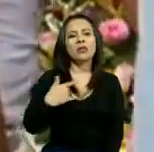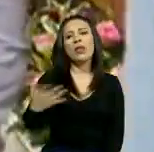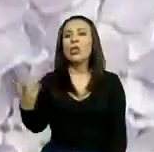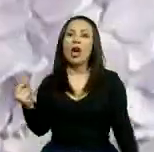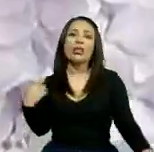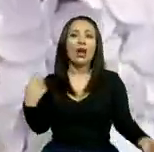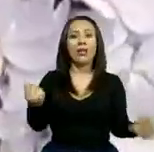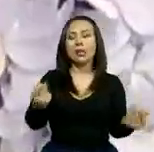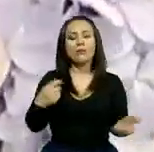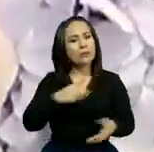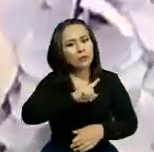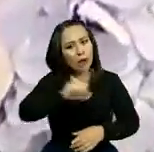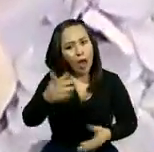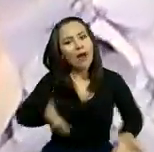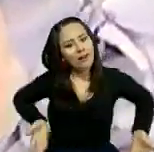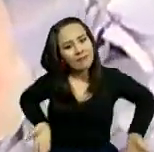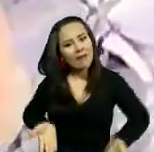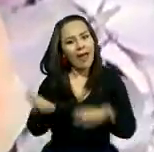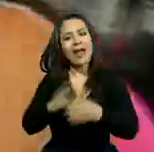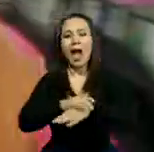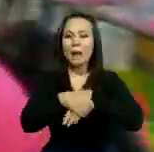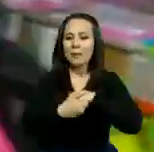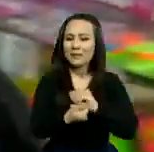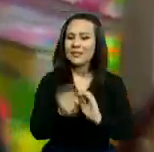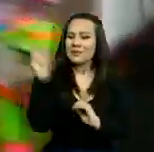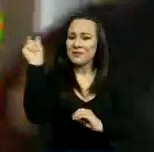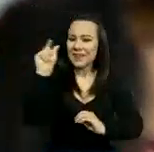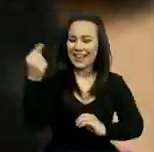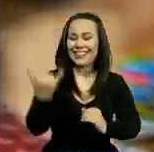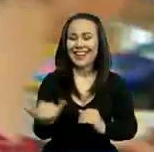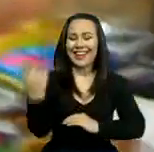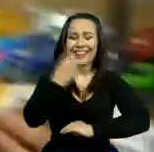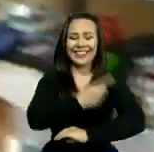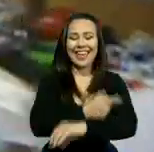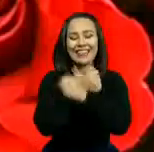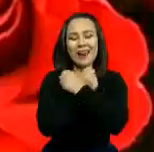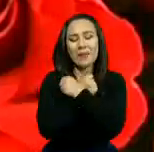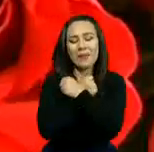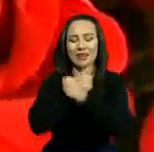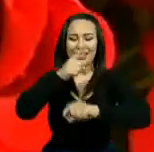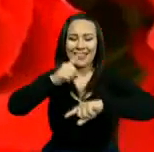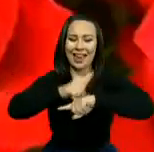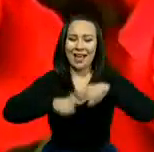existen. Aproveche las promociones para este día de San Valentín, informó Adriana Peralta.